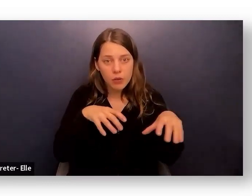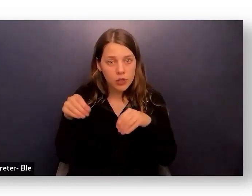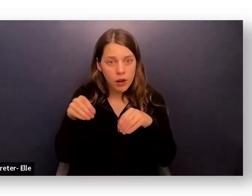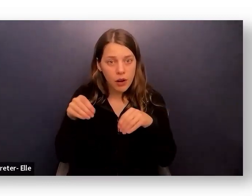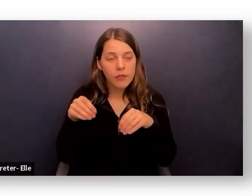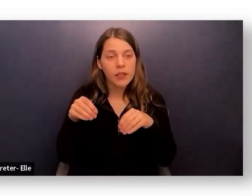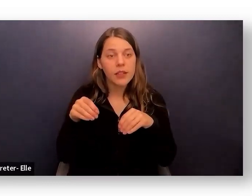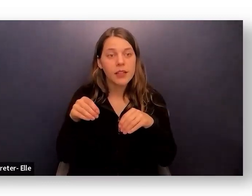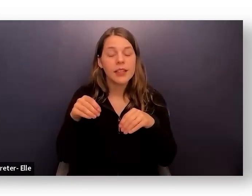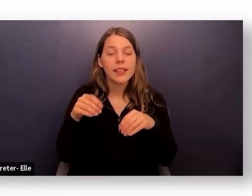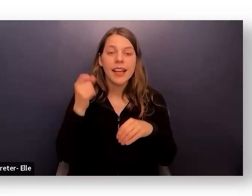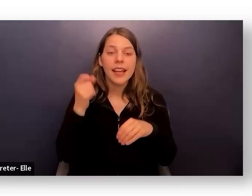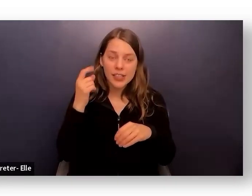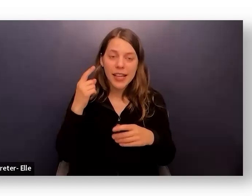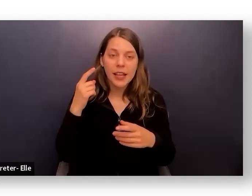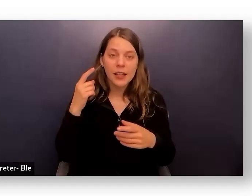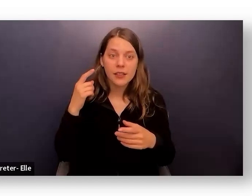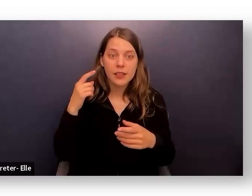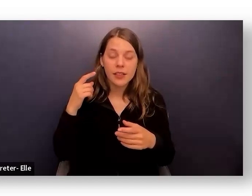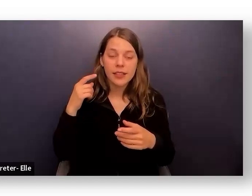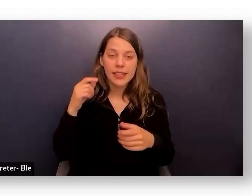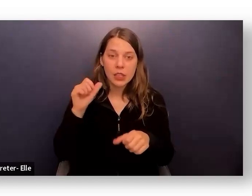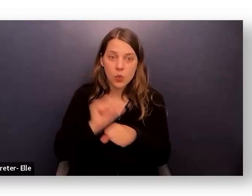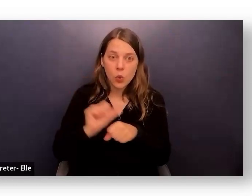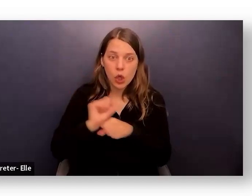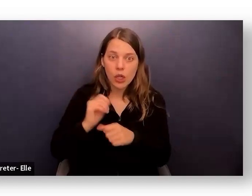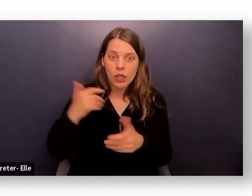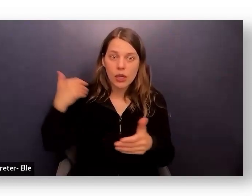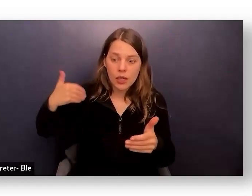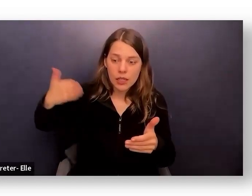una interrupción de energía por seguridad pública.